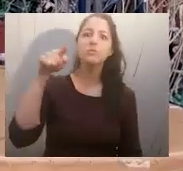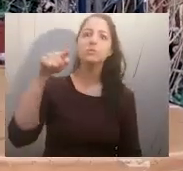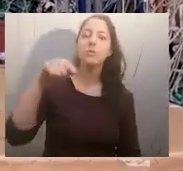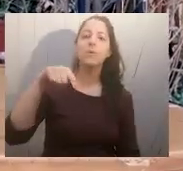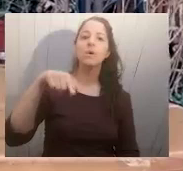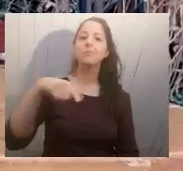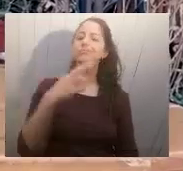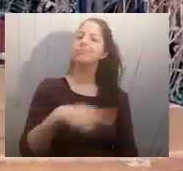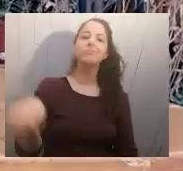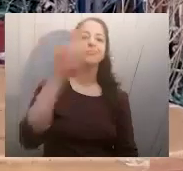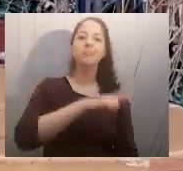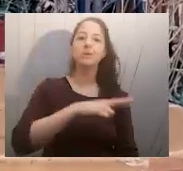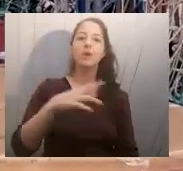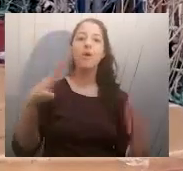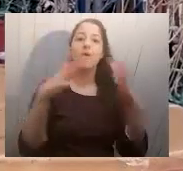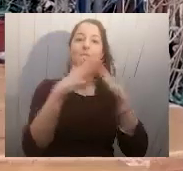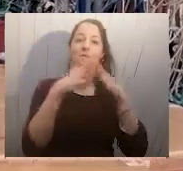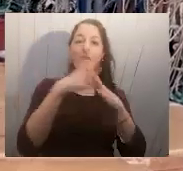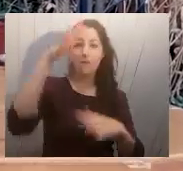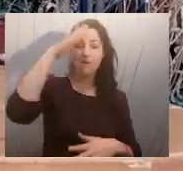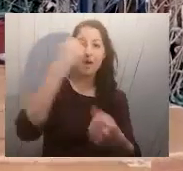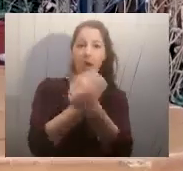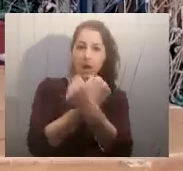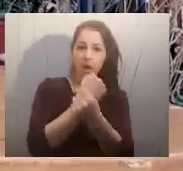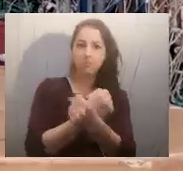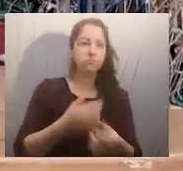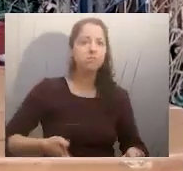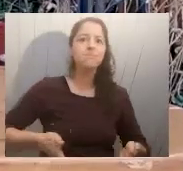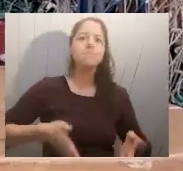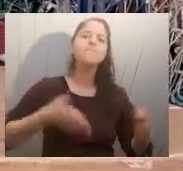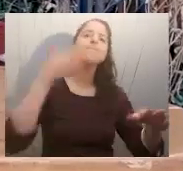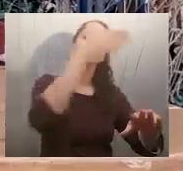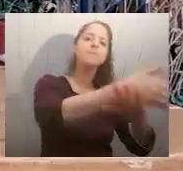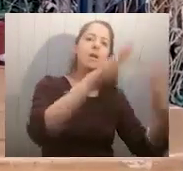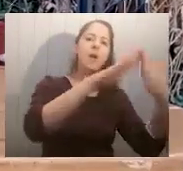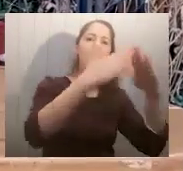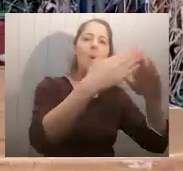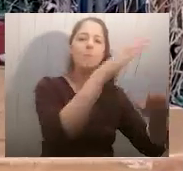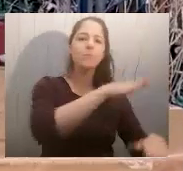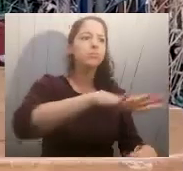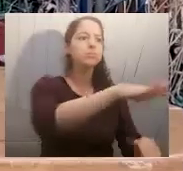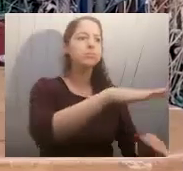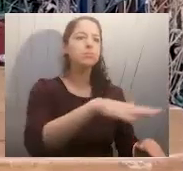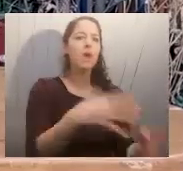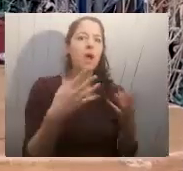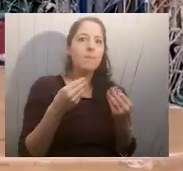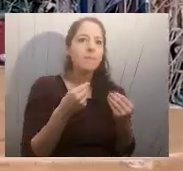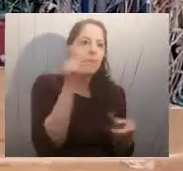orden salgan a las poblaciones a aterrorizar a las personas cuando protestan por hambre y